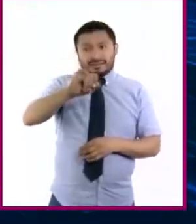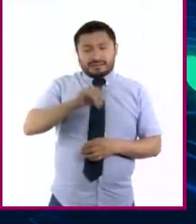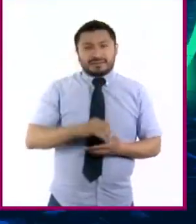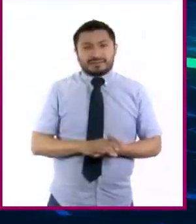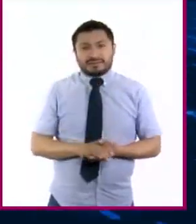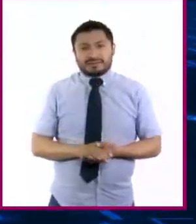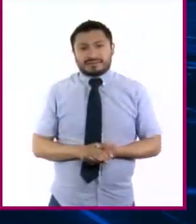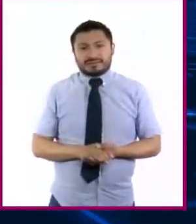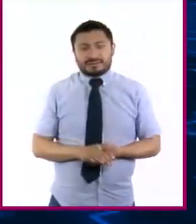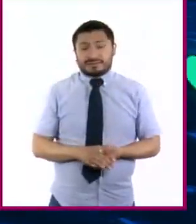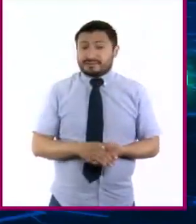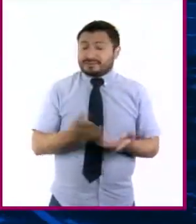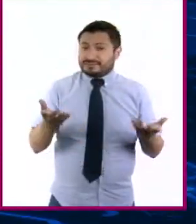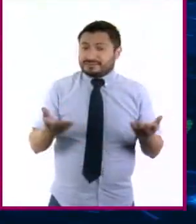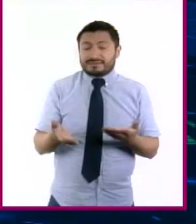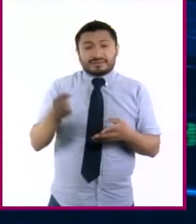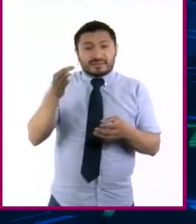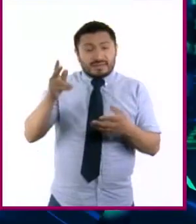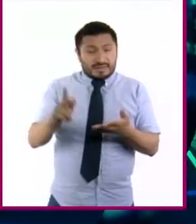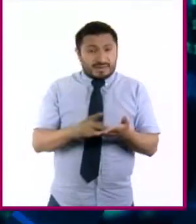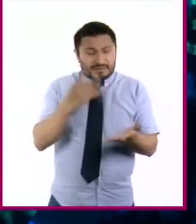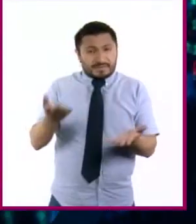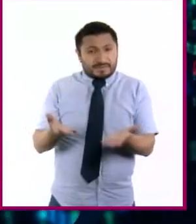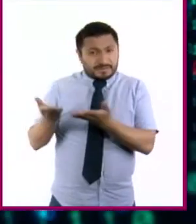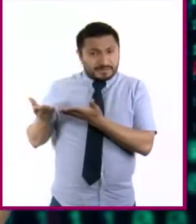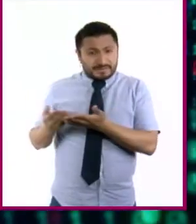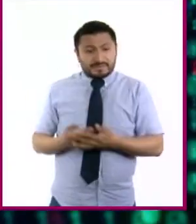correcto. Vámonos de regreso.